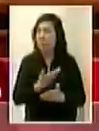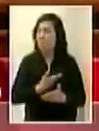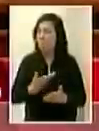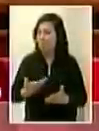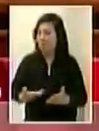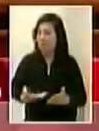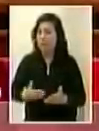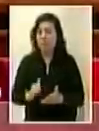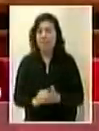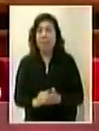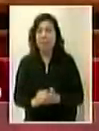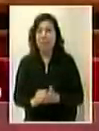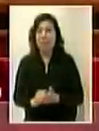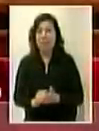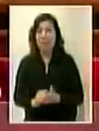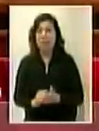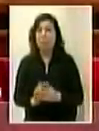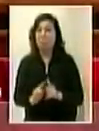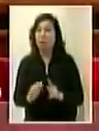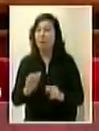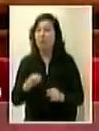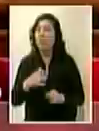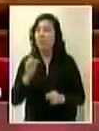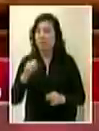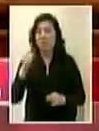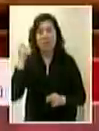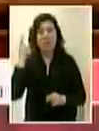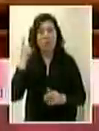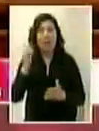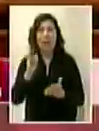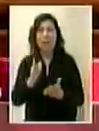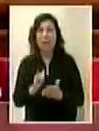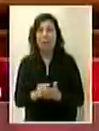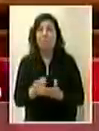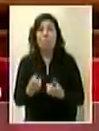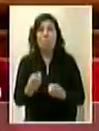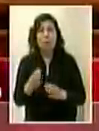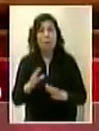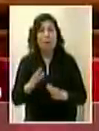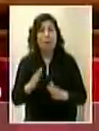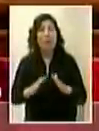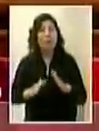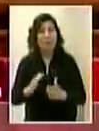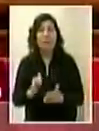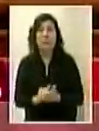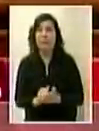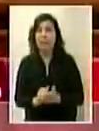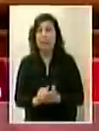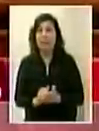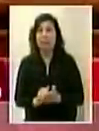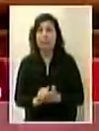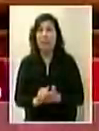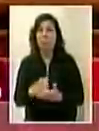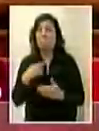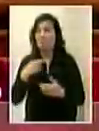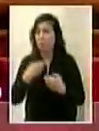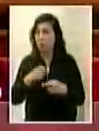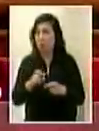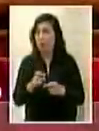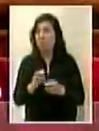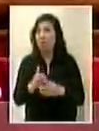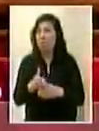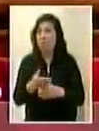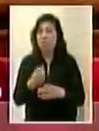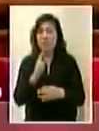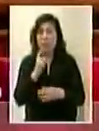presidente de la República, pero yo sí entiendo que muchas veces la presión popular puede llevar,